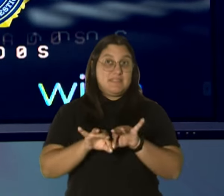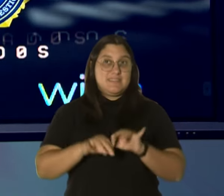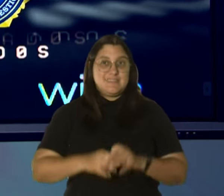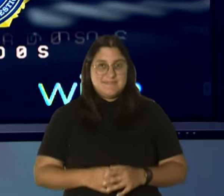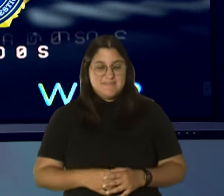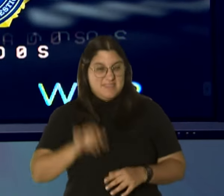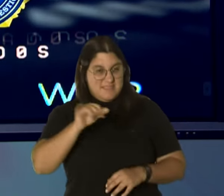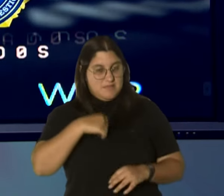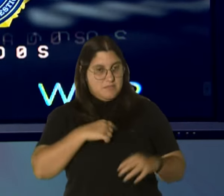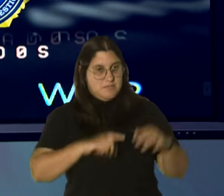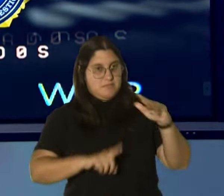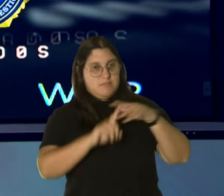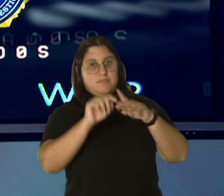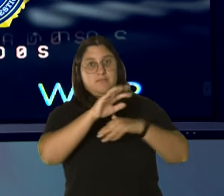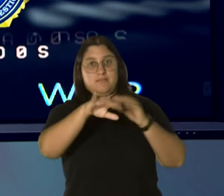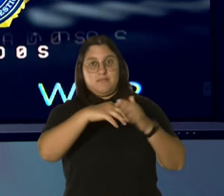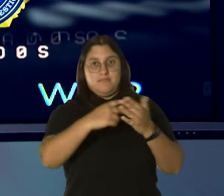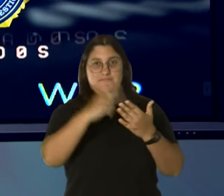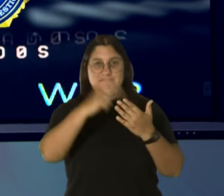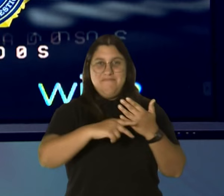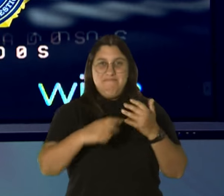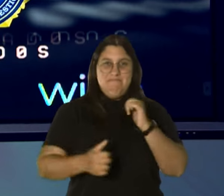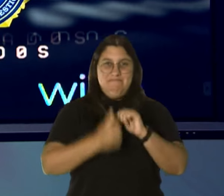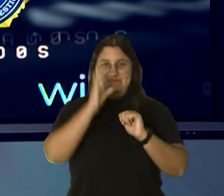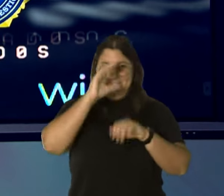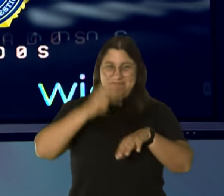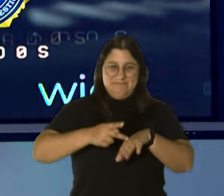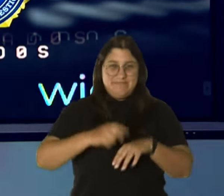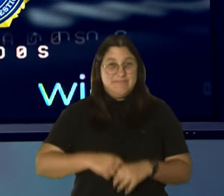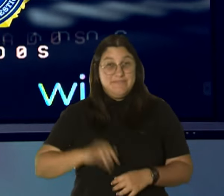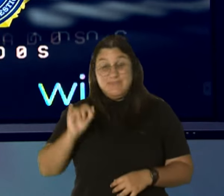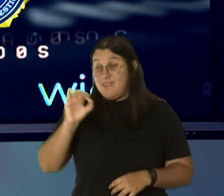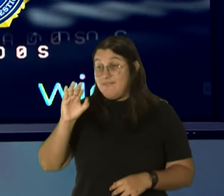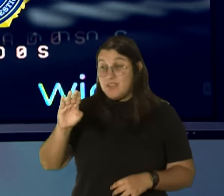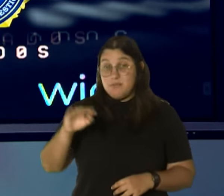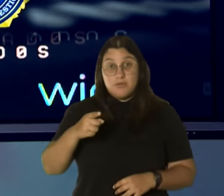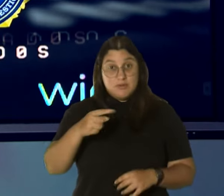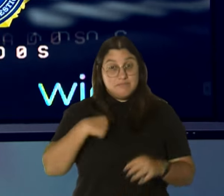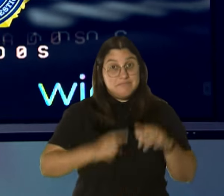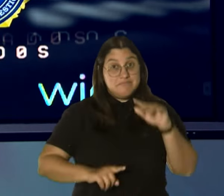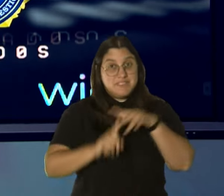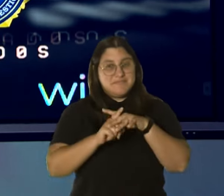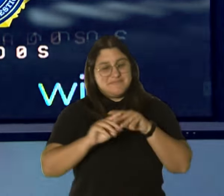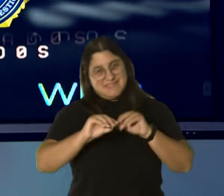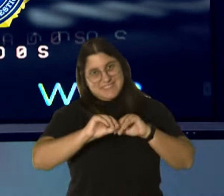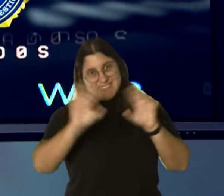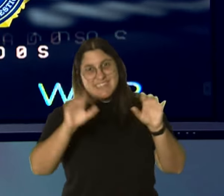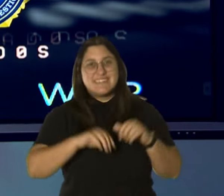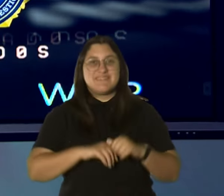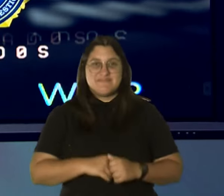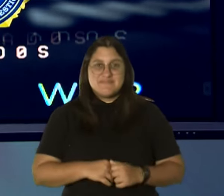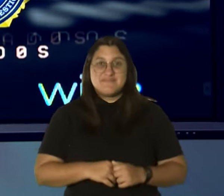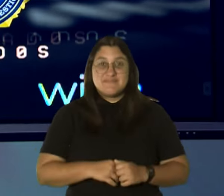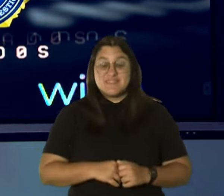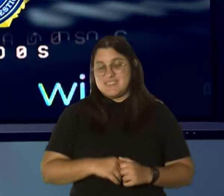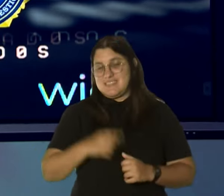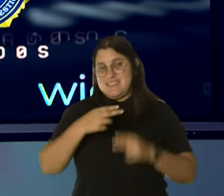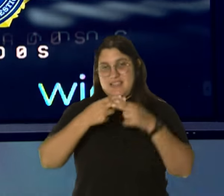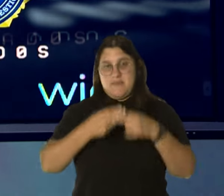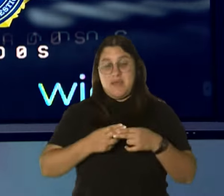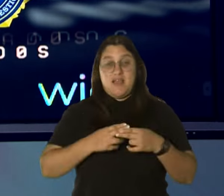a ver todos los programas de los más buscados Puerto Rico Ah pero también en Facebook tenemos nuestra página Claro está Y tenemos nuestra cuenta que es los más